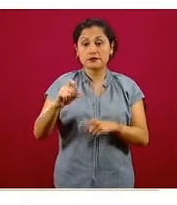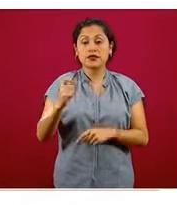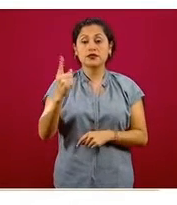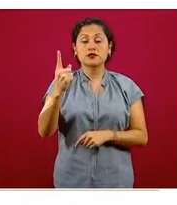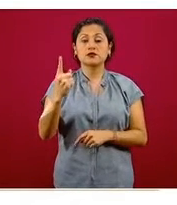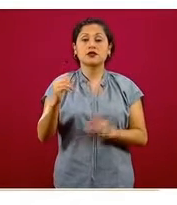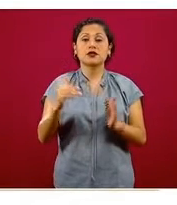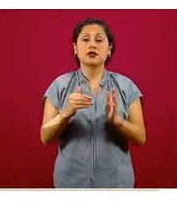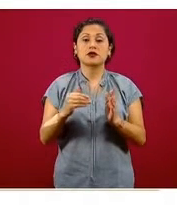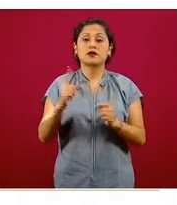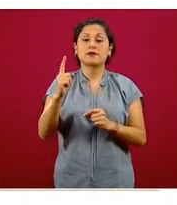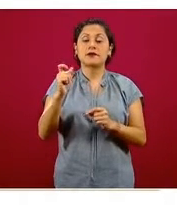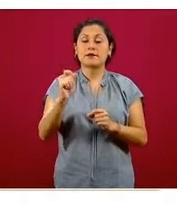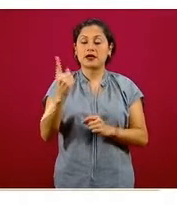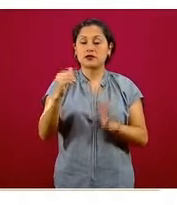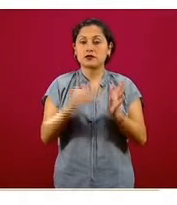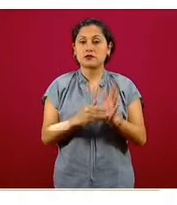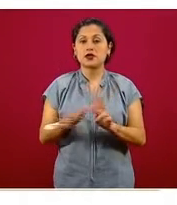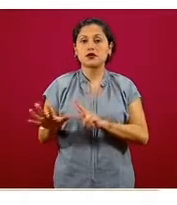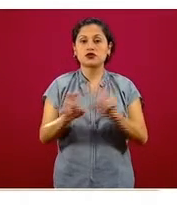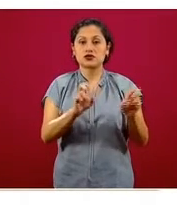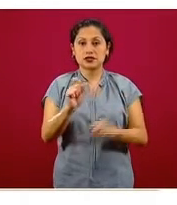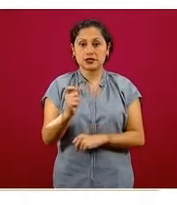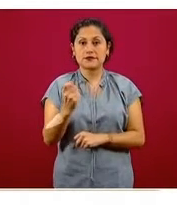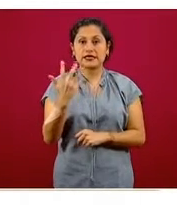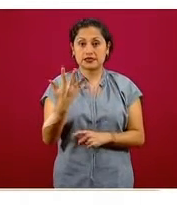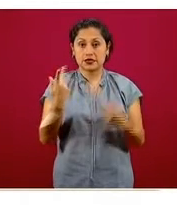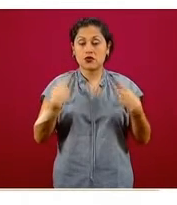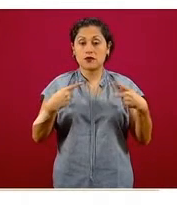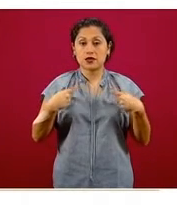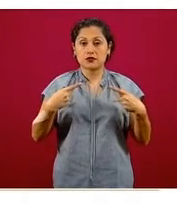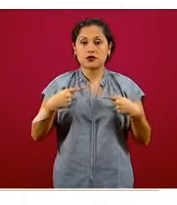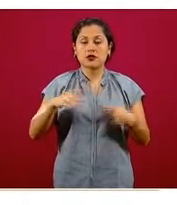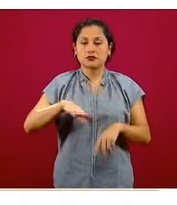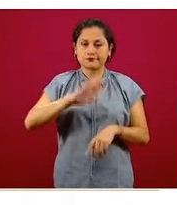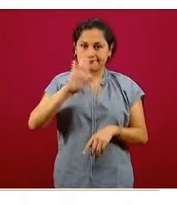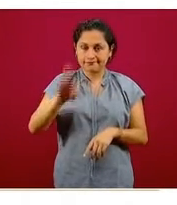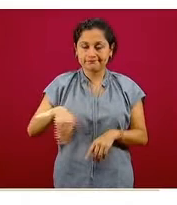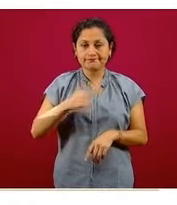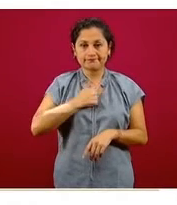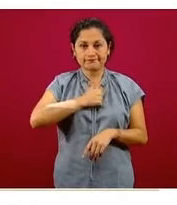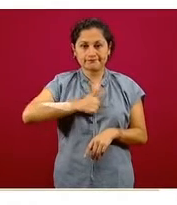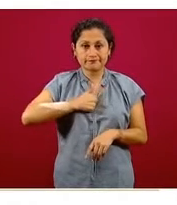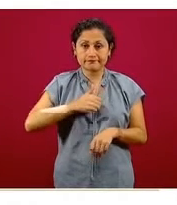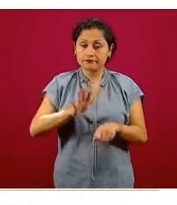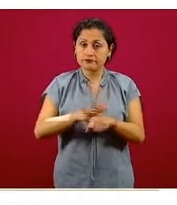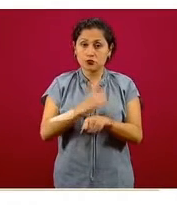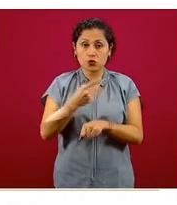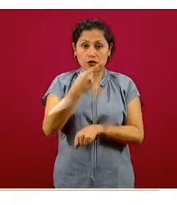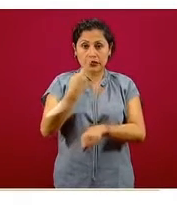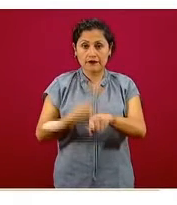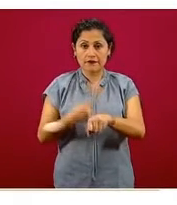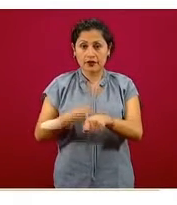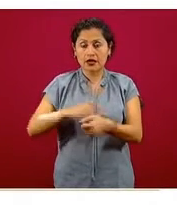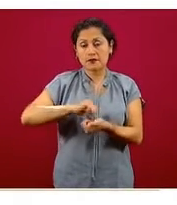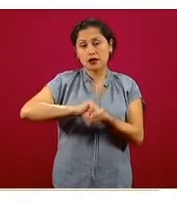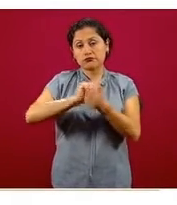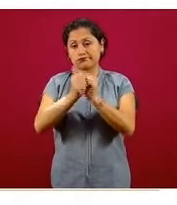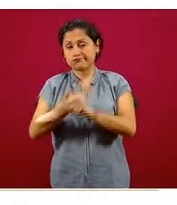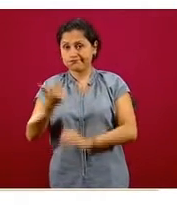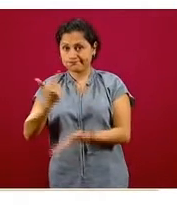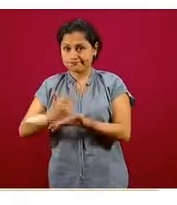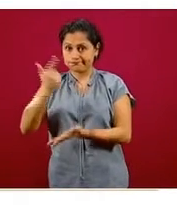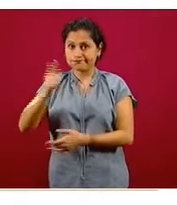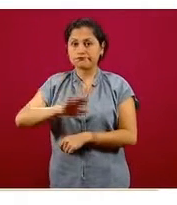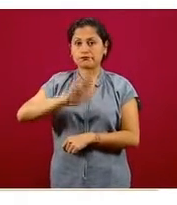21.825 son las personas que hasta el momento lamentablemente han perdido la vida a causa de las complicaciones de COVID-19